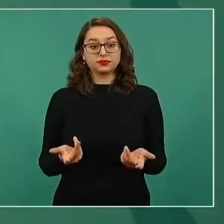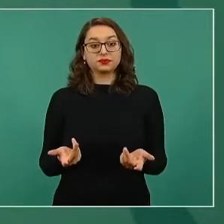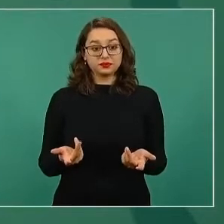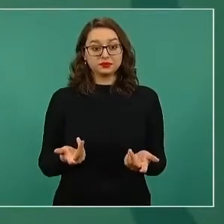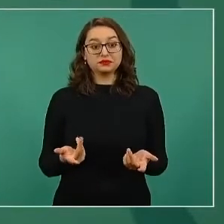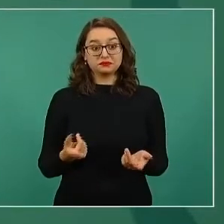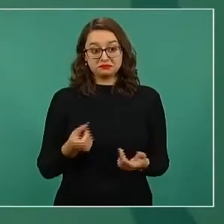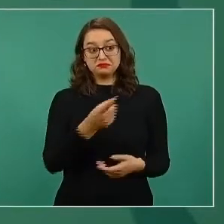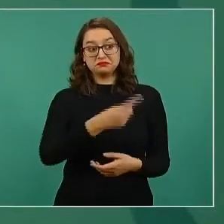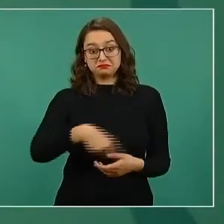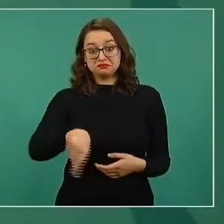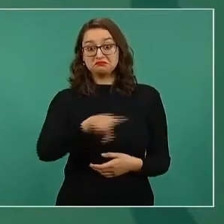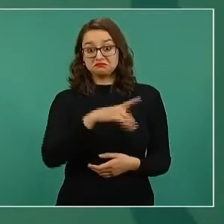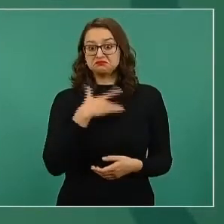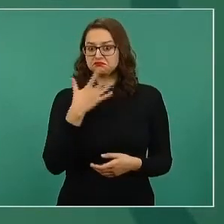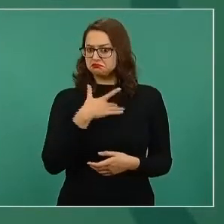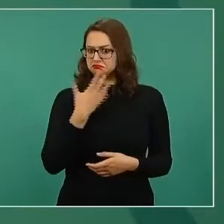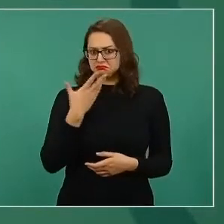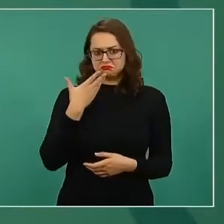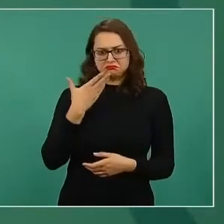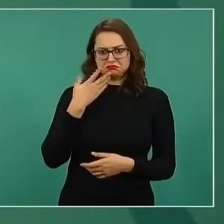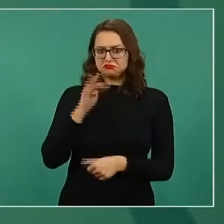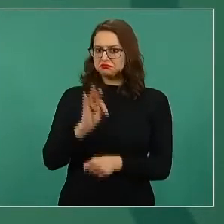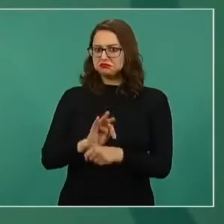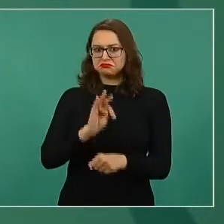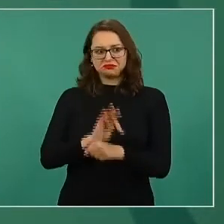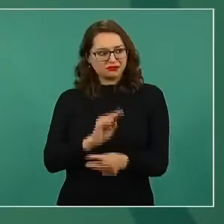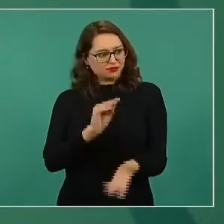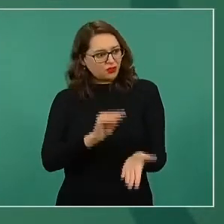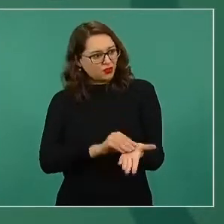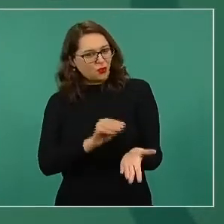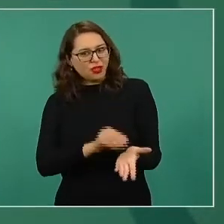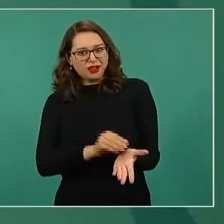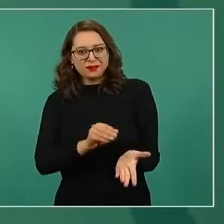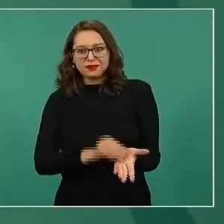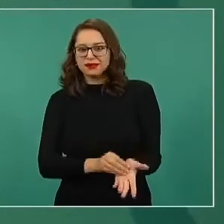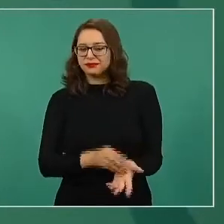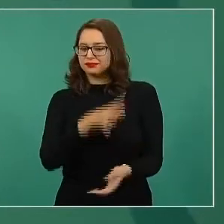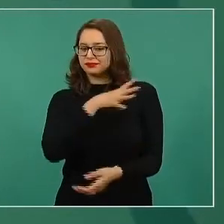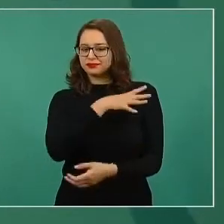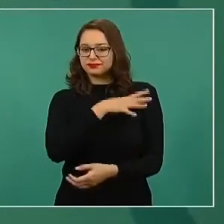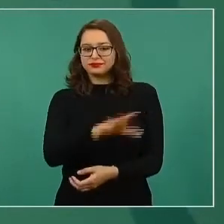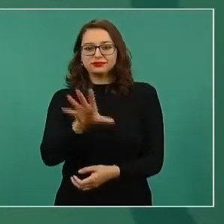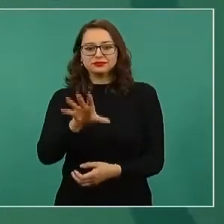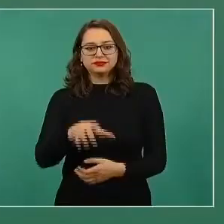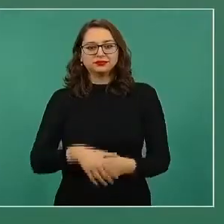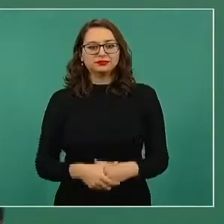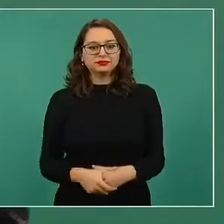defienden el punto. Hace como 3 días dijo el